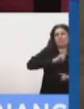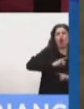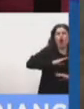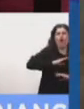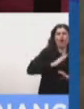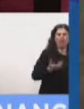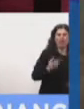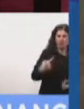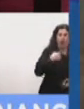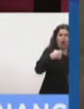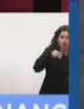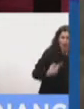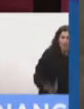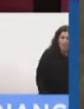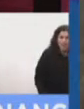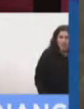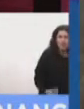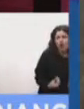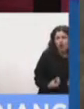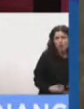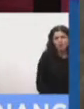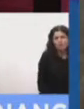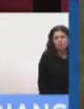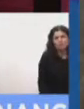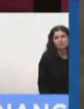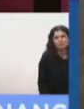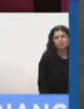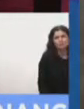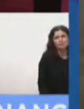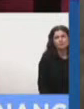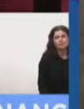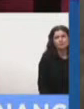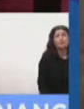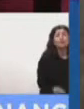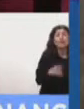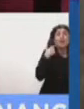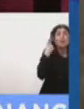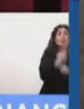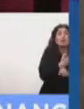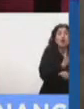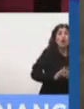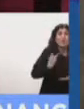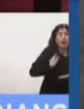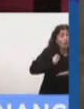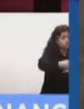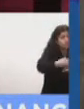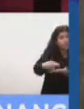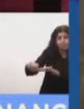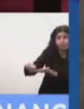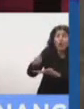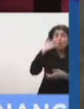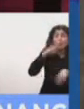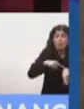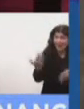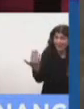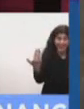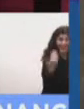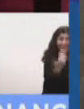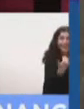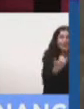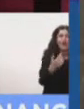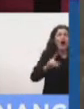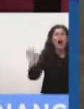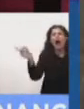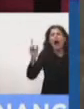se presentó todavía acá en los palcos, por lo menos. Vamos a ver si en algunos minutos se hace presente, como ocurrió en la sesión